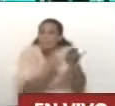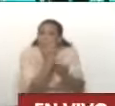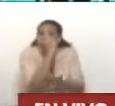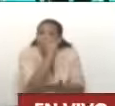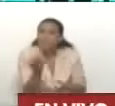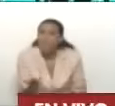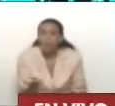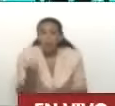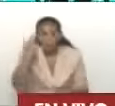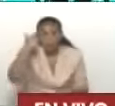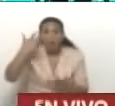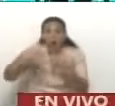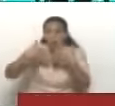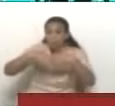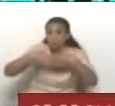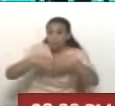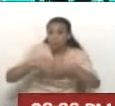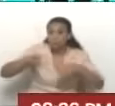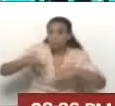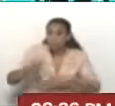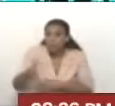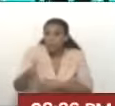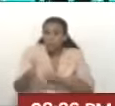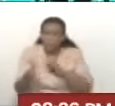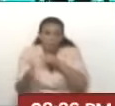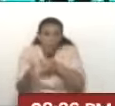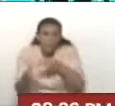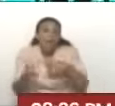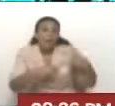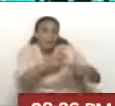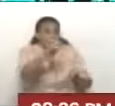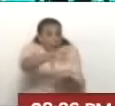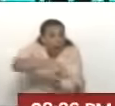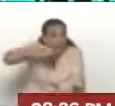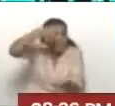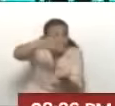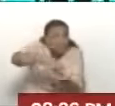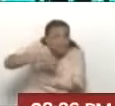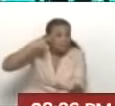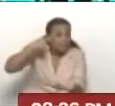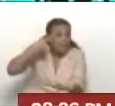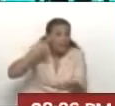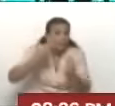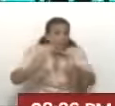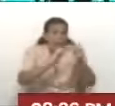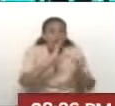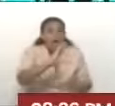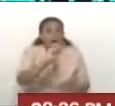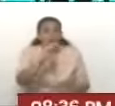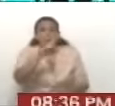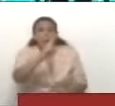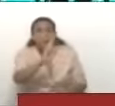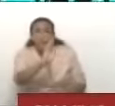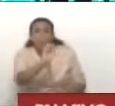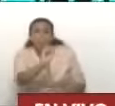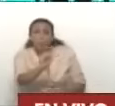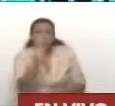productores agroindustriales, también habemos productores campesinos conuqueros, que somos capaces